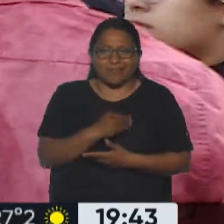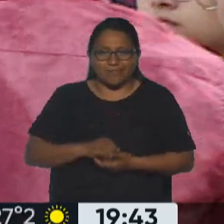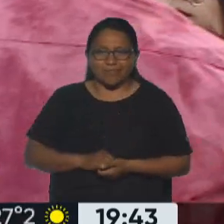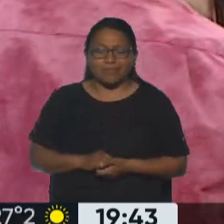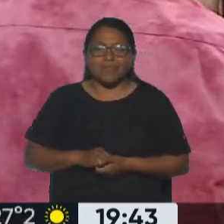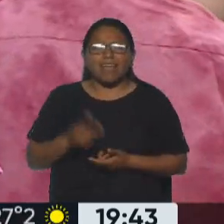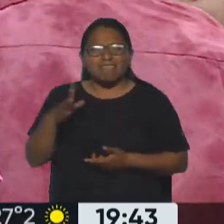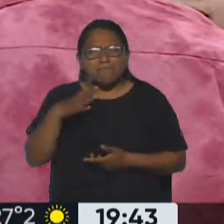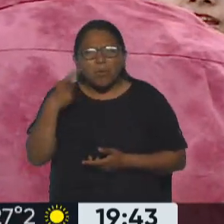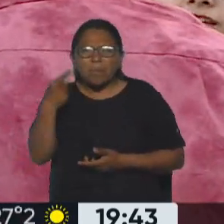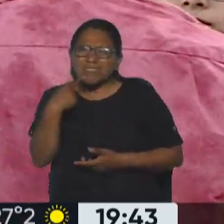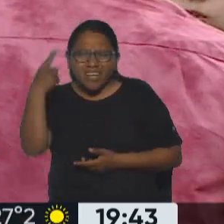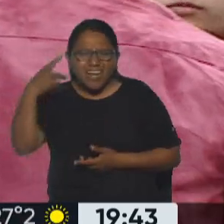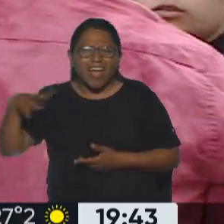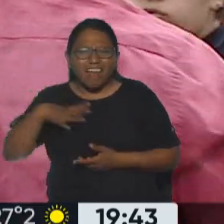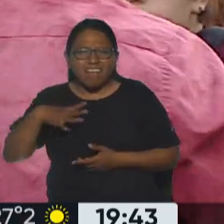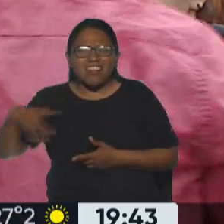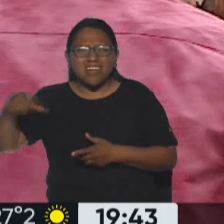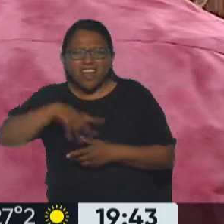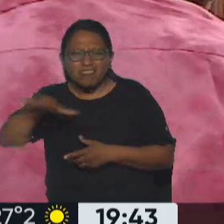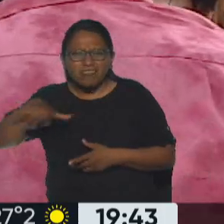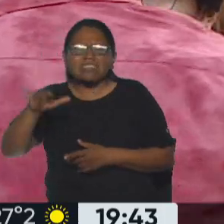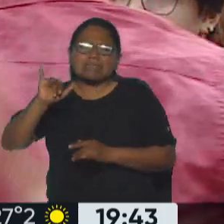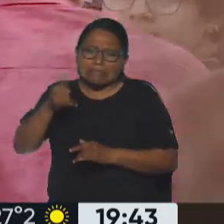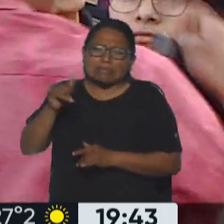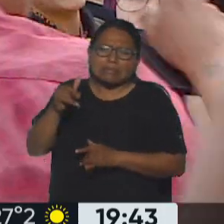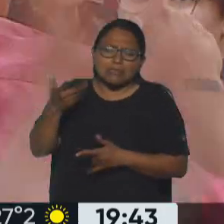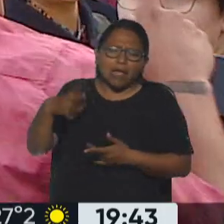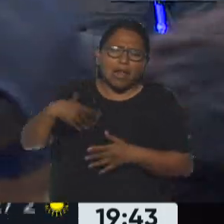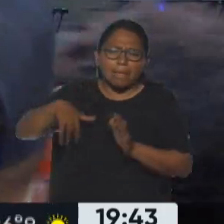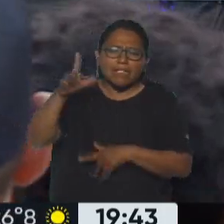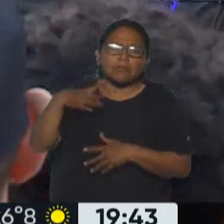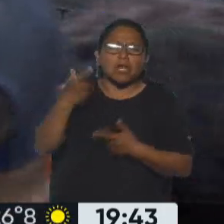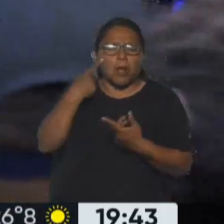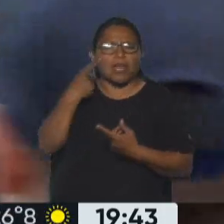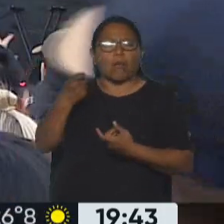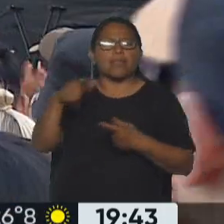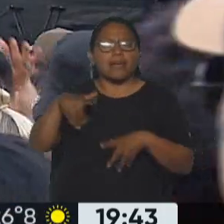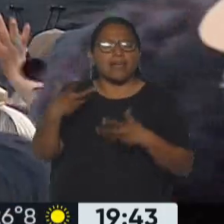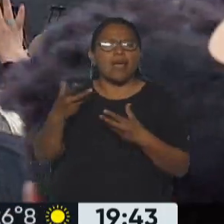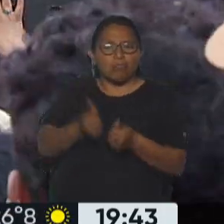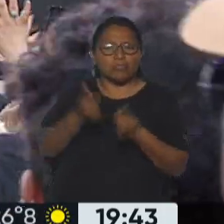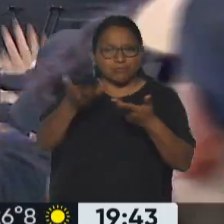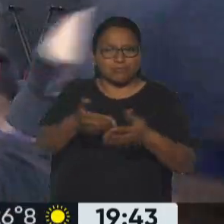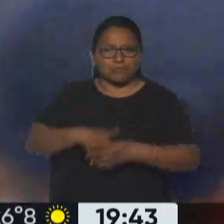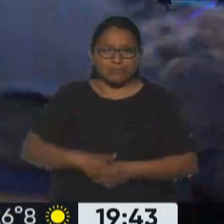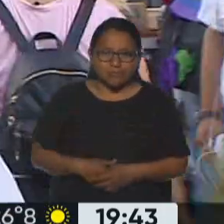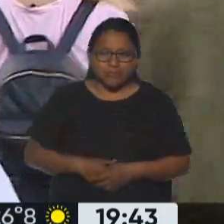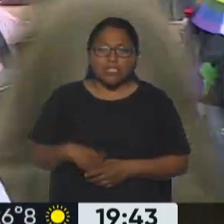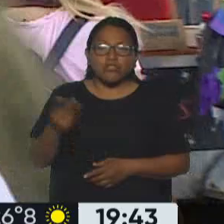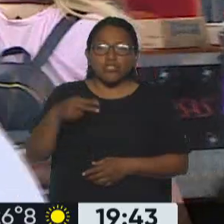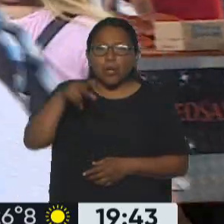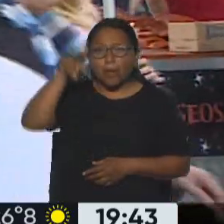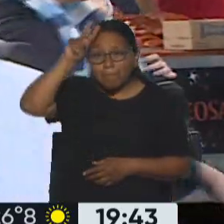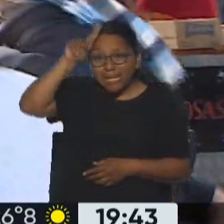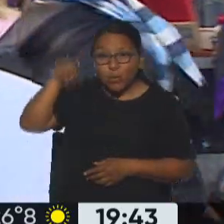que la sociedad todavía le falta un poco? Y le falta, la mayoría le falta, pero ahí te das cuenta que hay gente que está apoyando esto. Mira, somos peruanas y